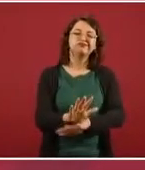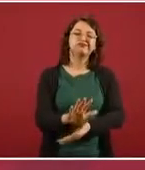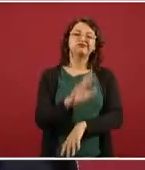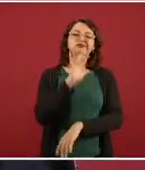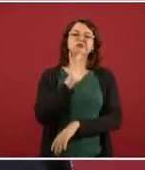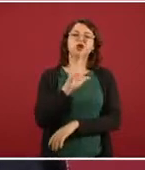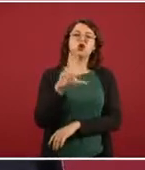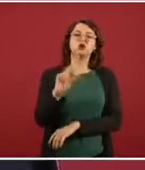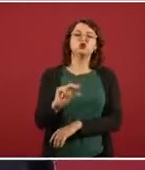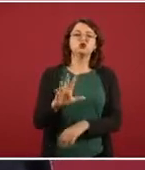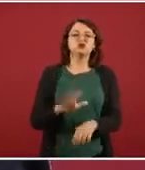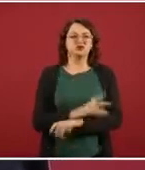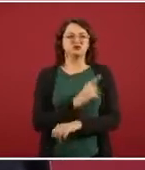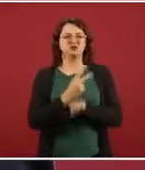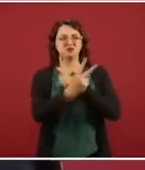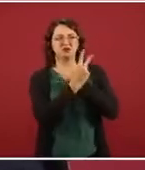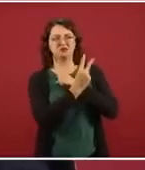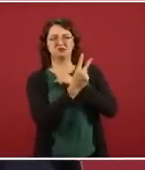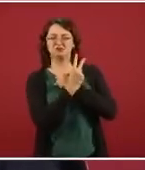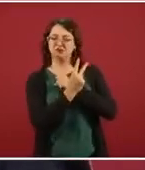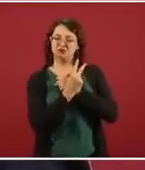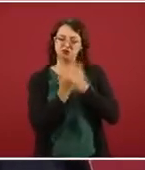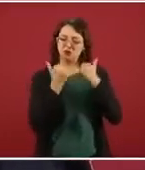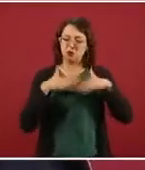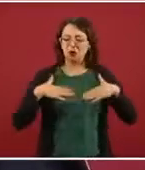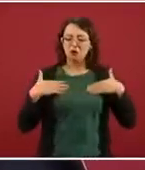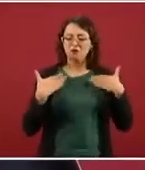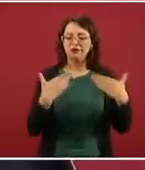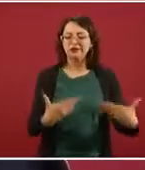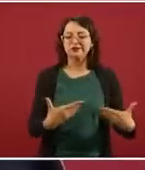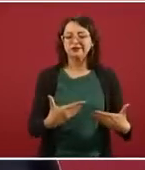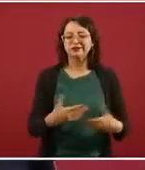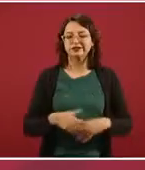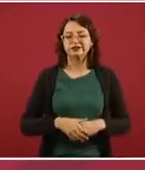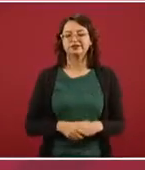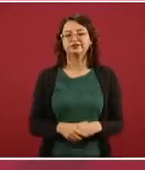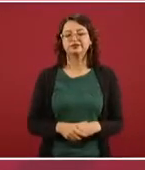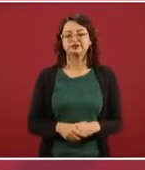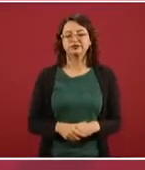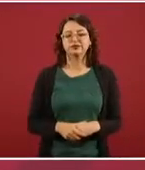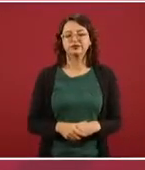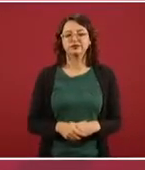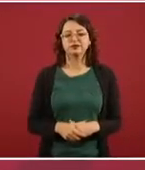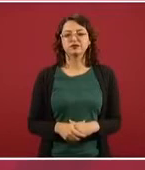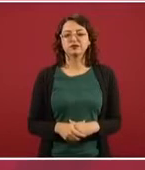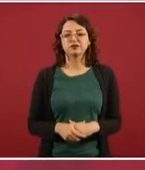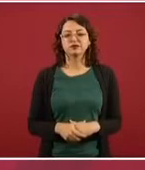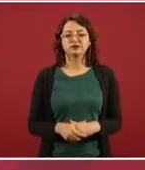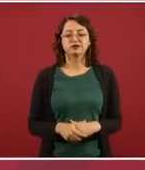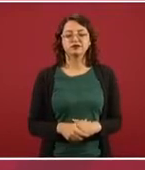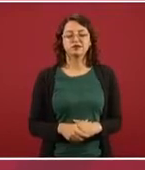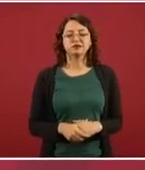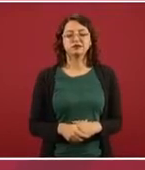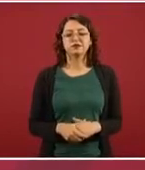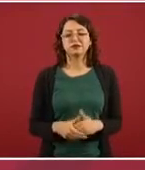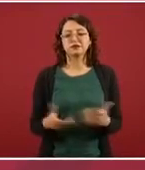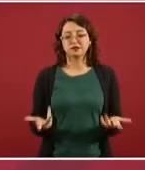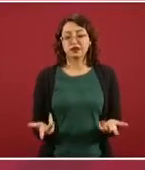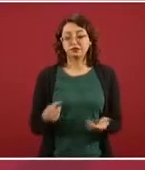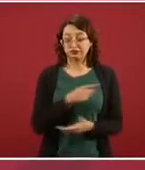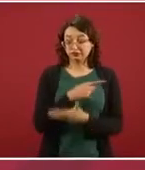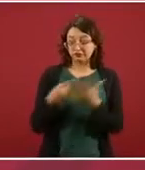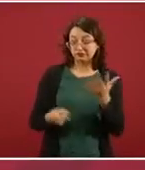estos mecanismos de verificación de los